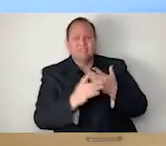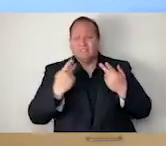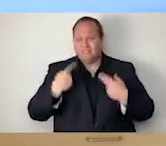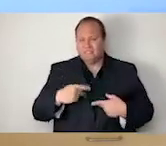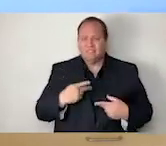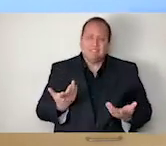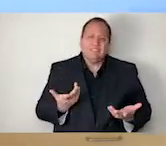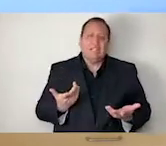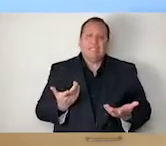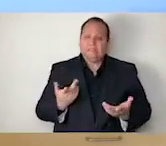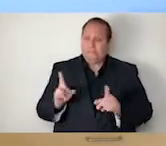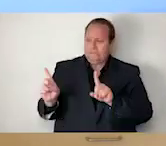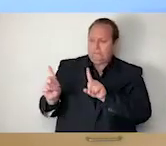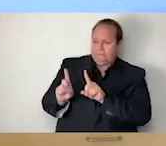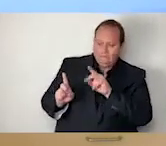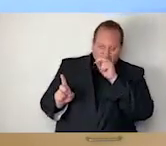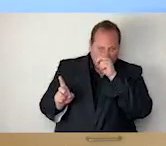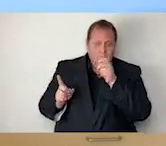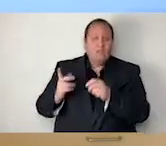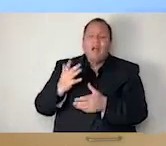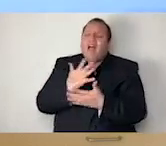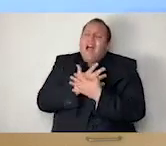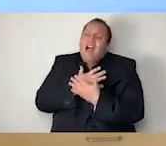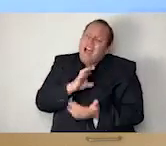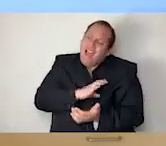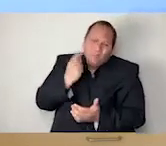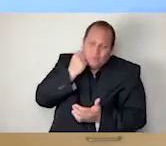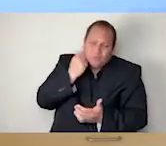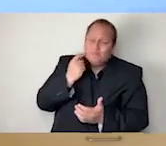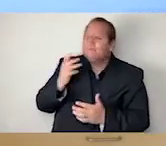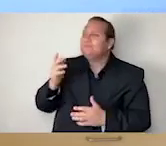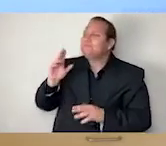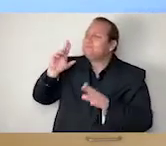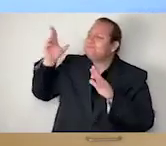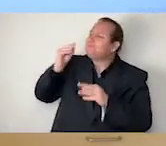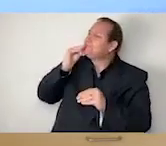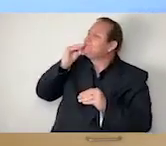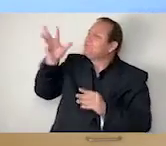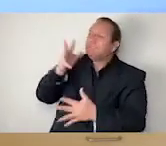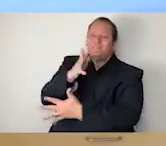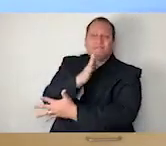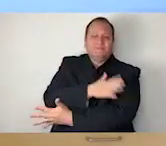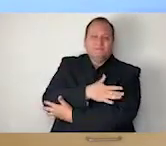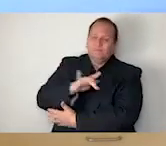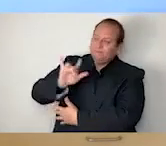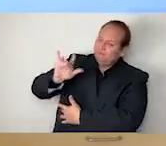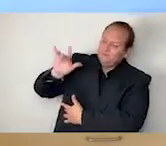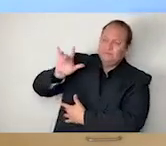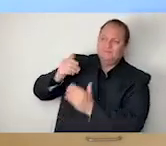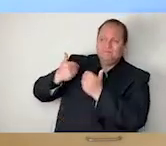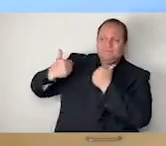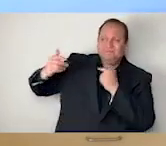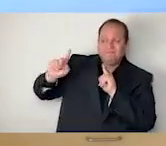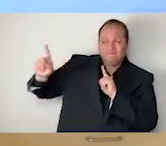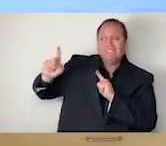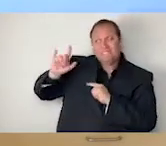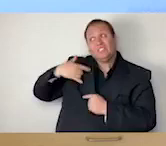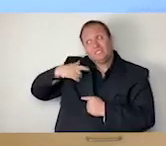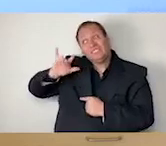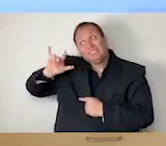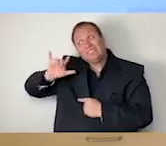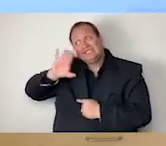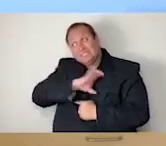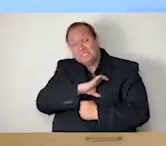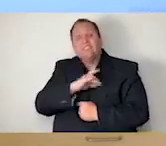persona inmediata a nosotros por más que la queramos mandarles de un abrazo fraternal y